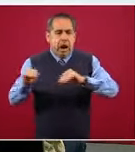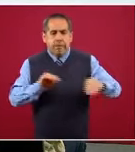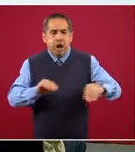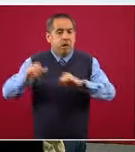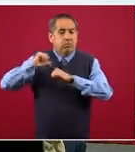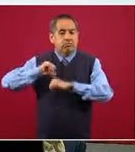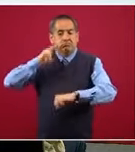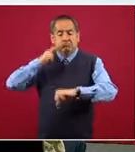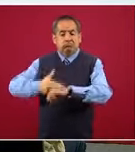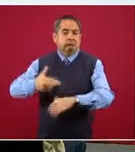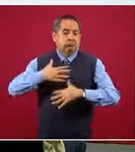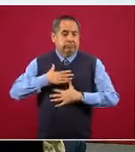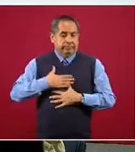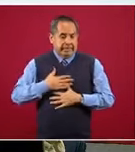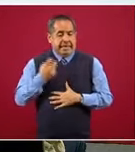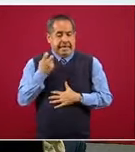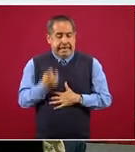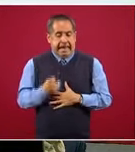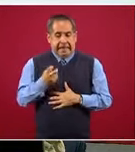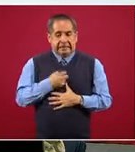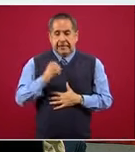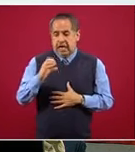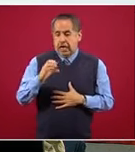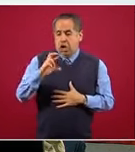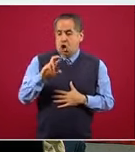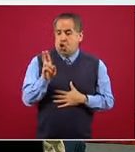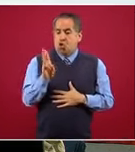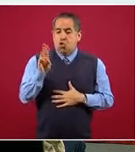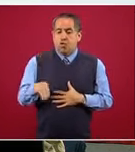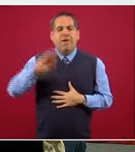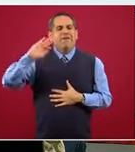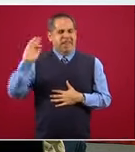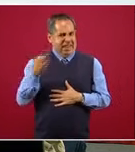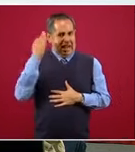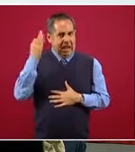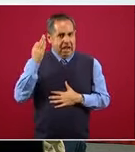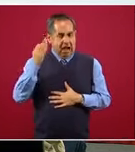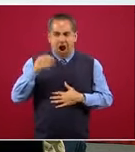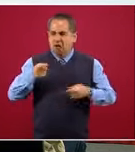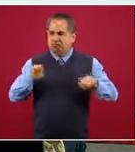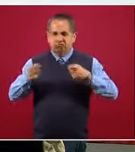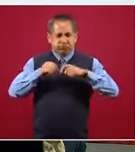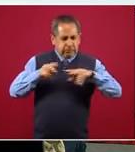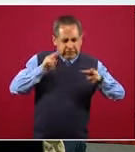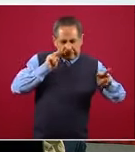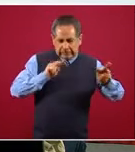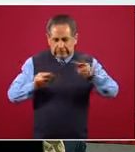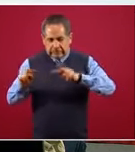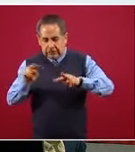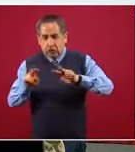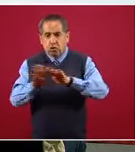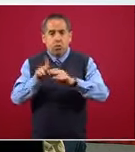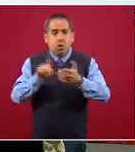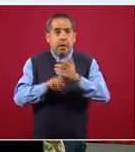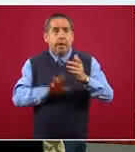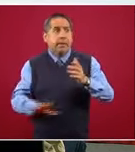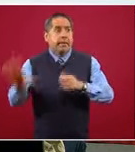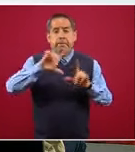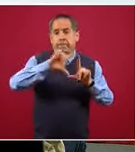final, esto es lo que creamos, esta parte regulatoria en donde nosotros podemos visualizar qué hay en el